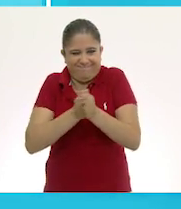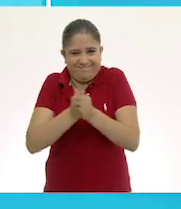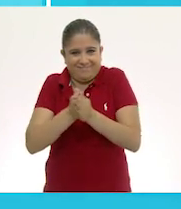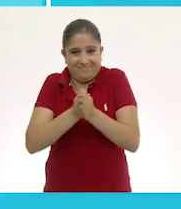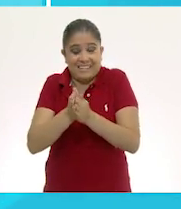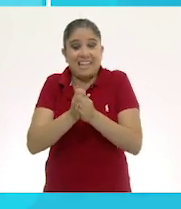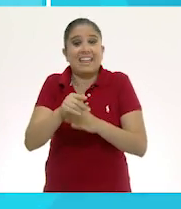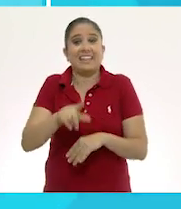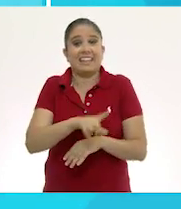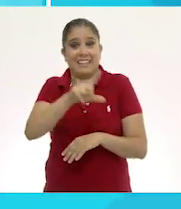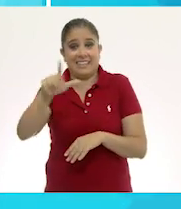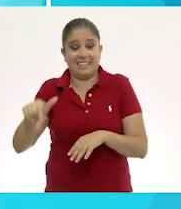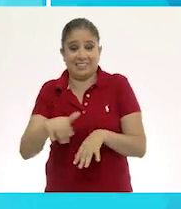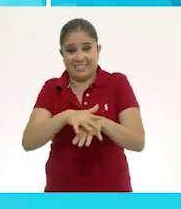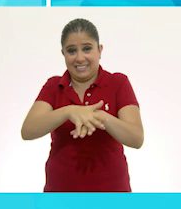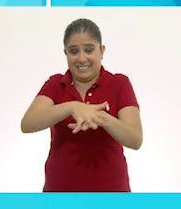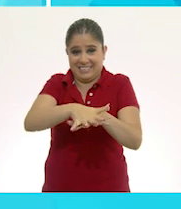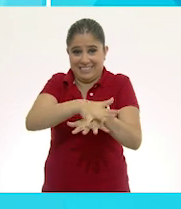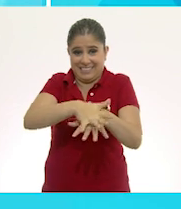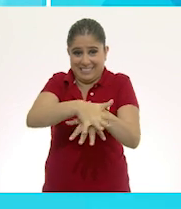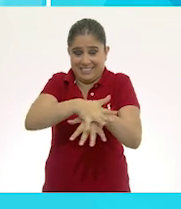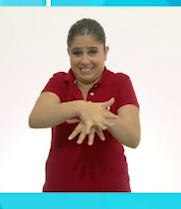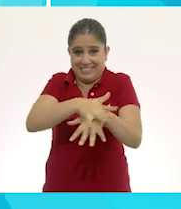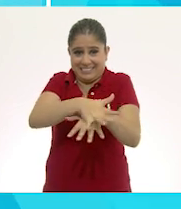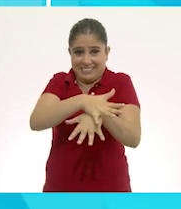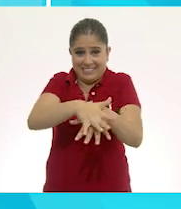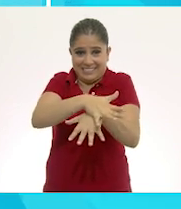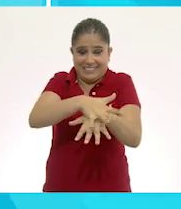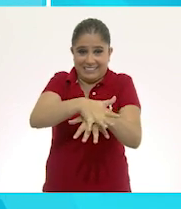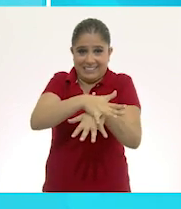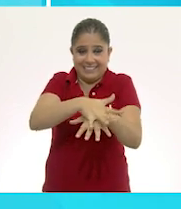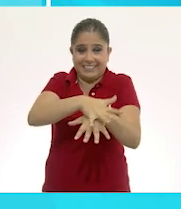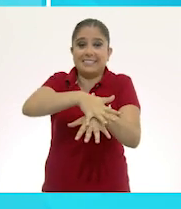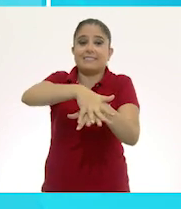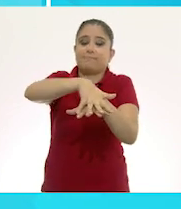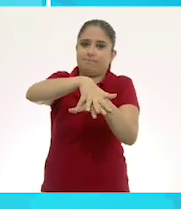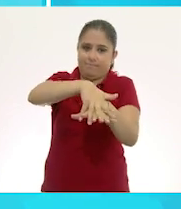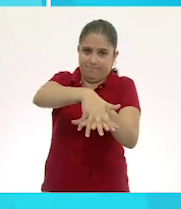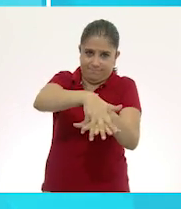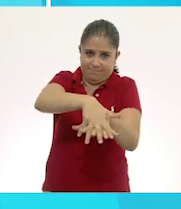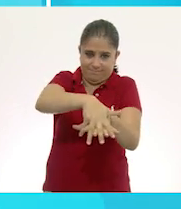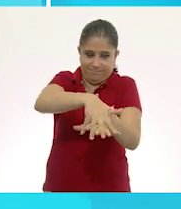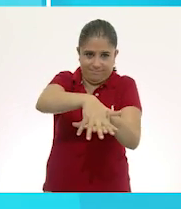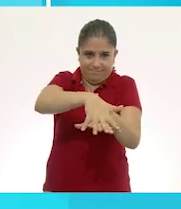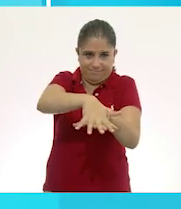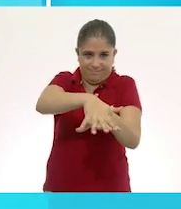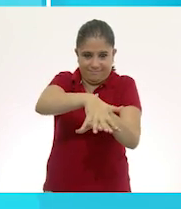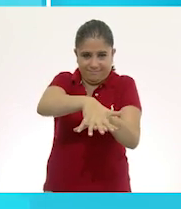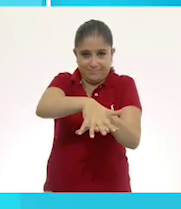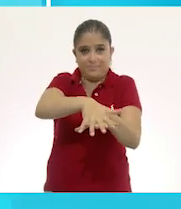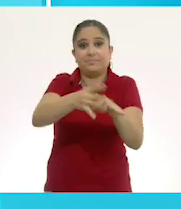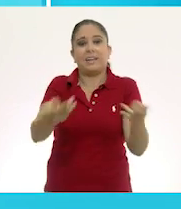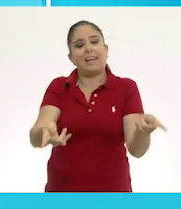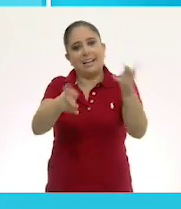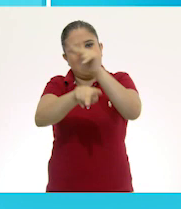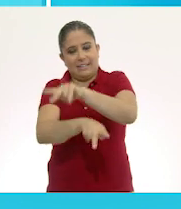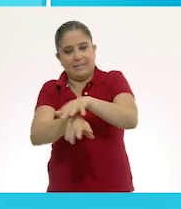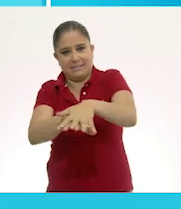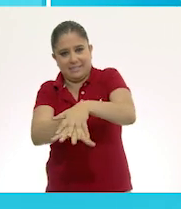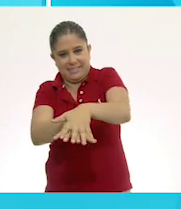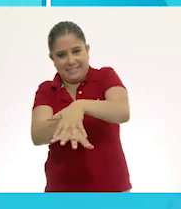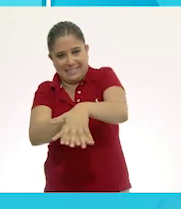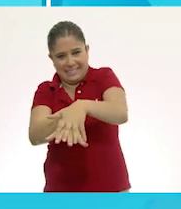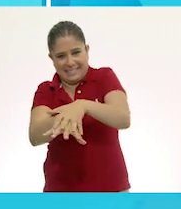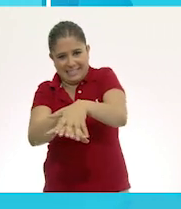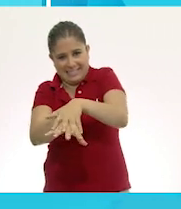con la otra. Ahora, frota la palma de una de tus manos contra el dorso de la otra, entrelazando los dedos. Repite lo mismo con